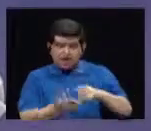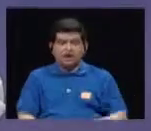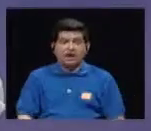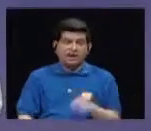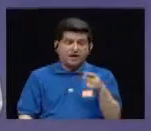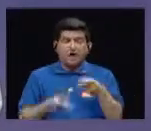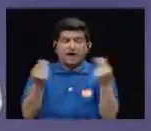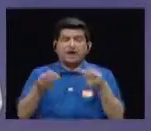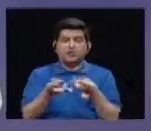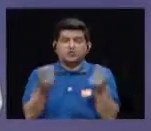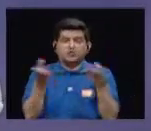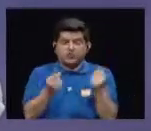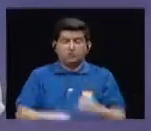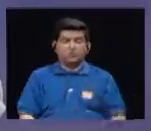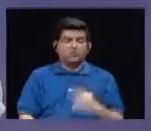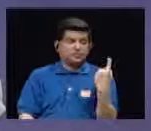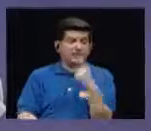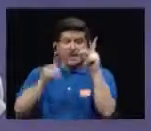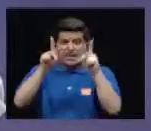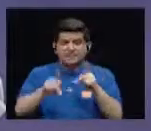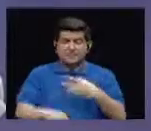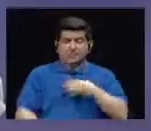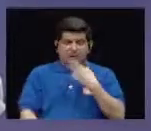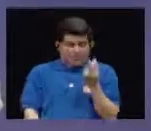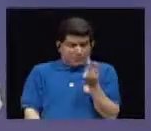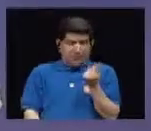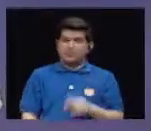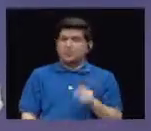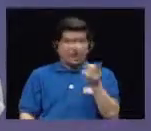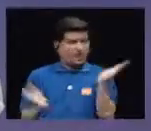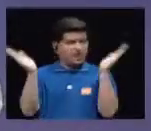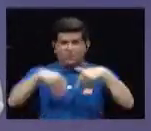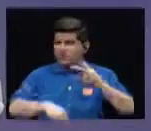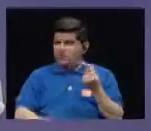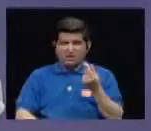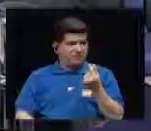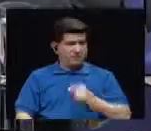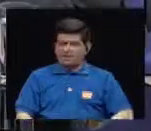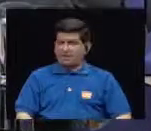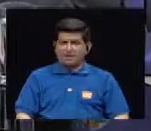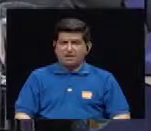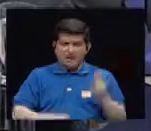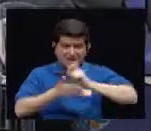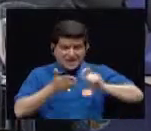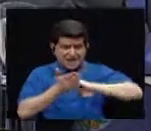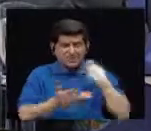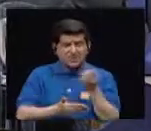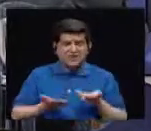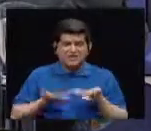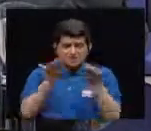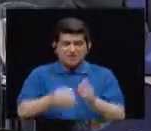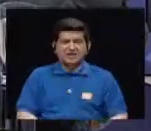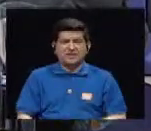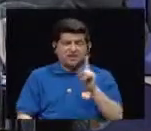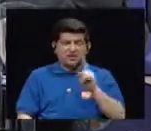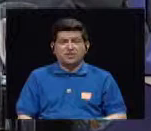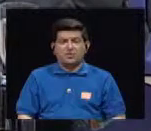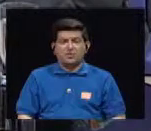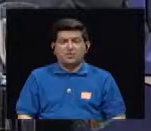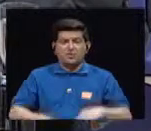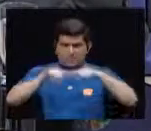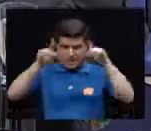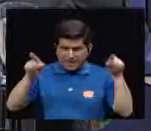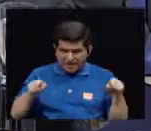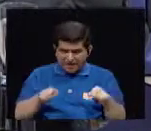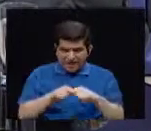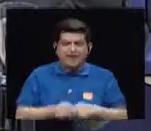Se tuvo que pagar los gastos de producción de la bolsa de cada miembro, ¿verdad? Claro. Ahí no hay dinero. La escuela lo único que te daba era una lata de película, por